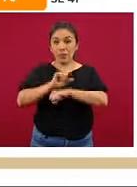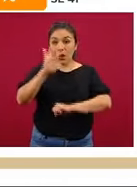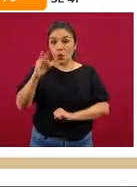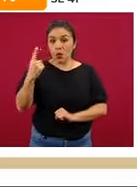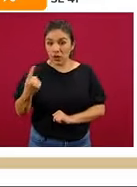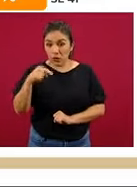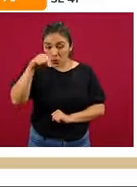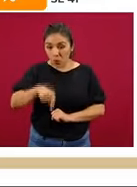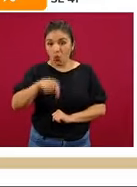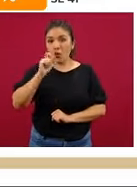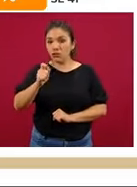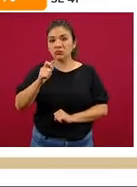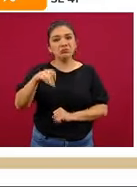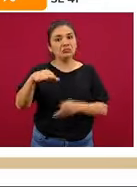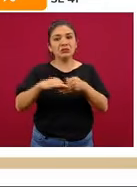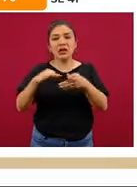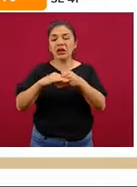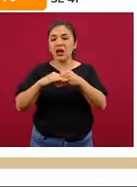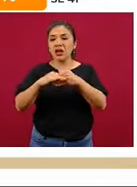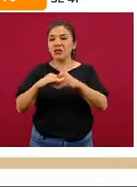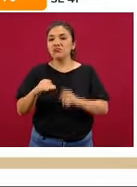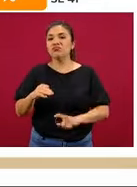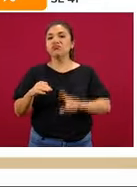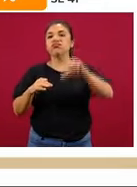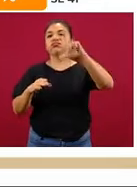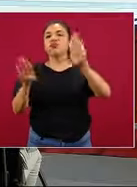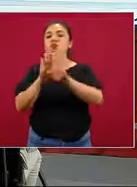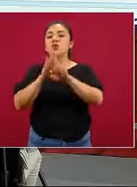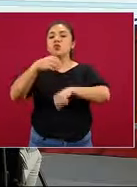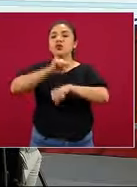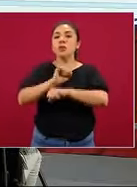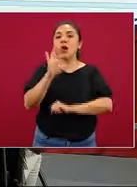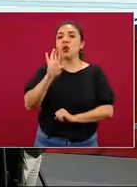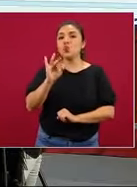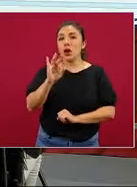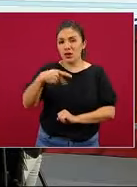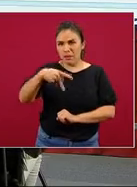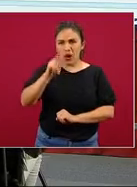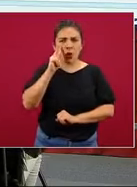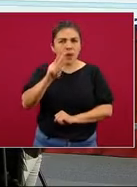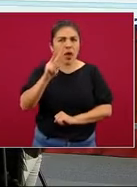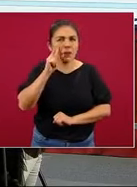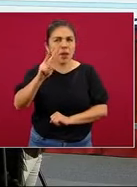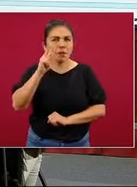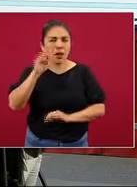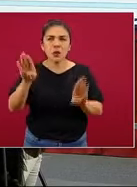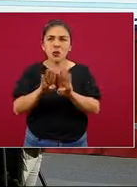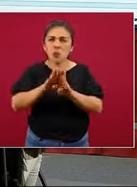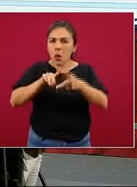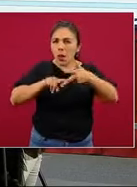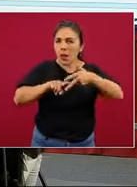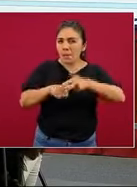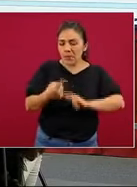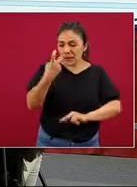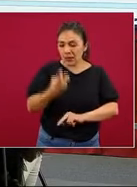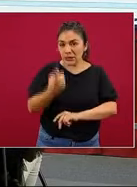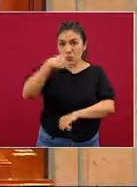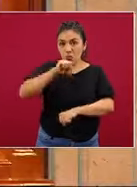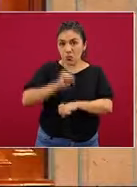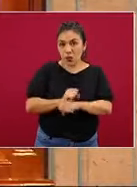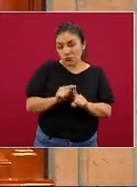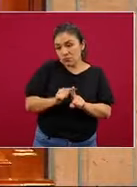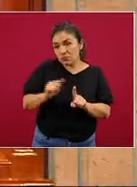está prácticamente por alcanzar la altura de la semana 40, pero lo que hemos estado viendo desde el inicio también de esta semana